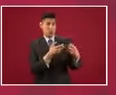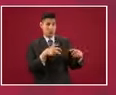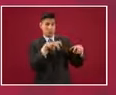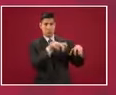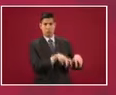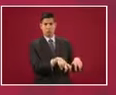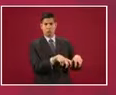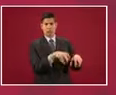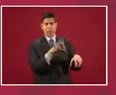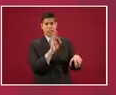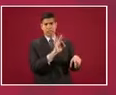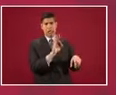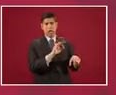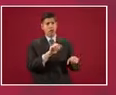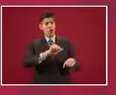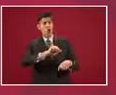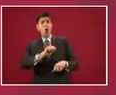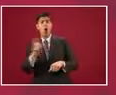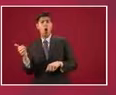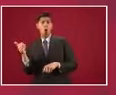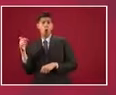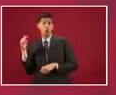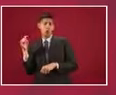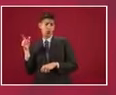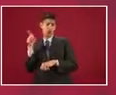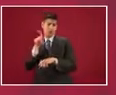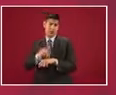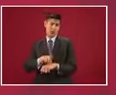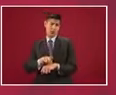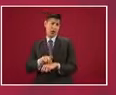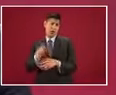procure comprar para otro día, ¿no?